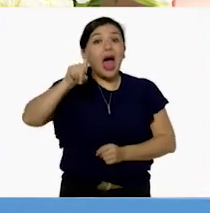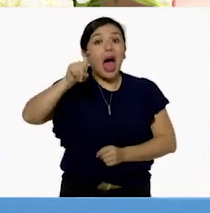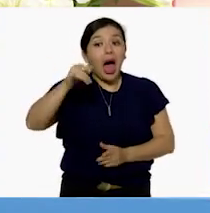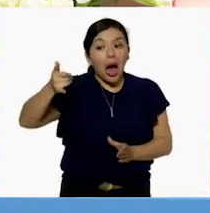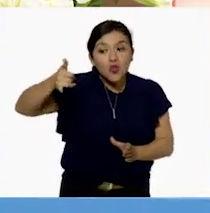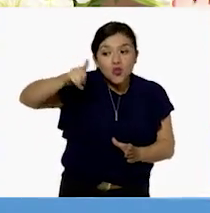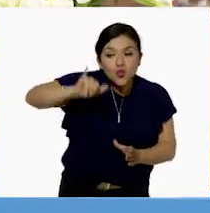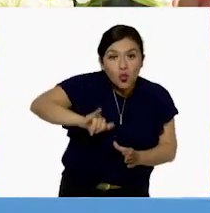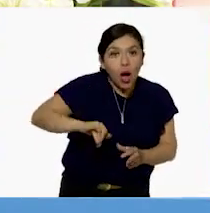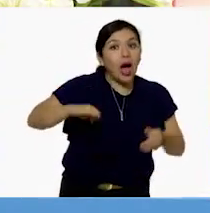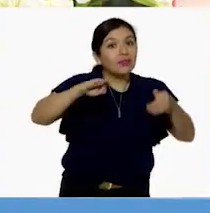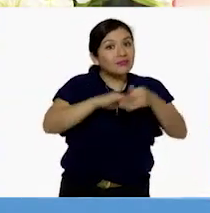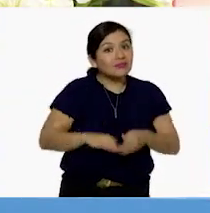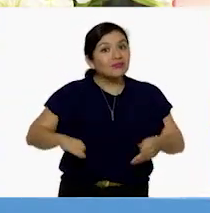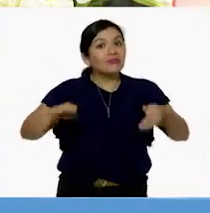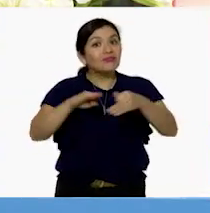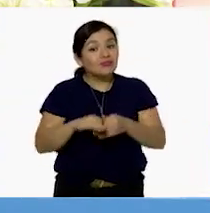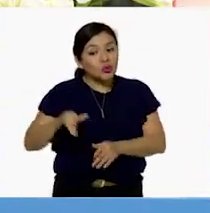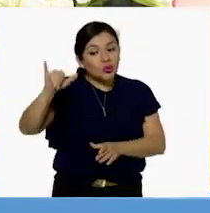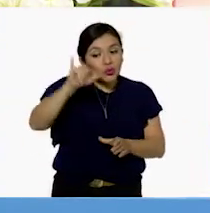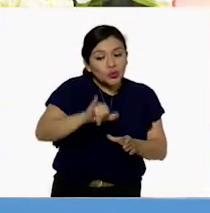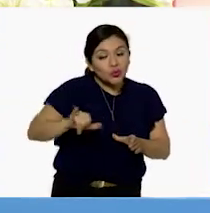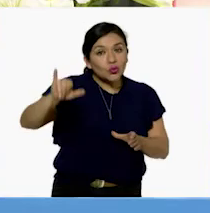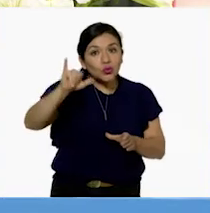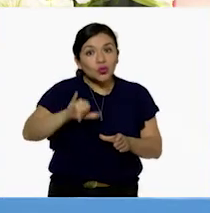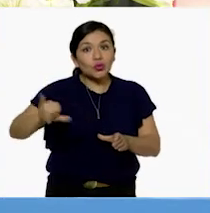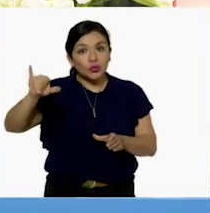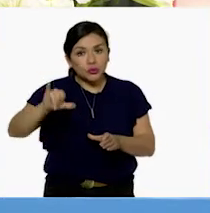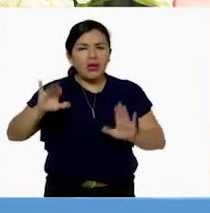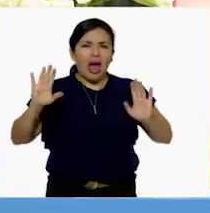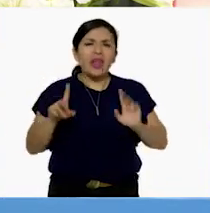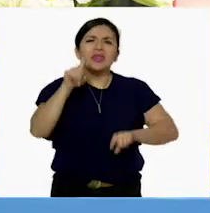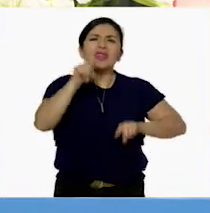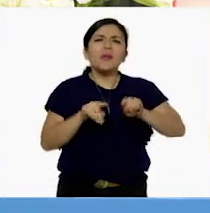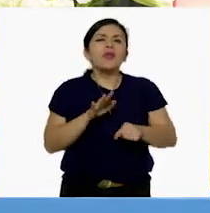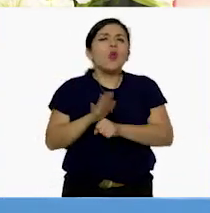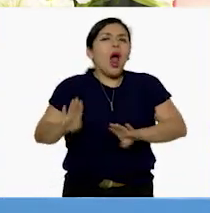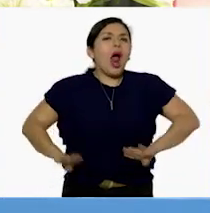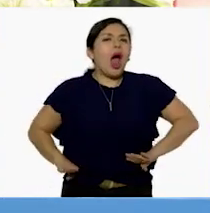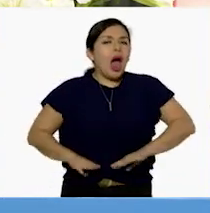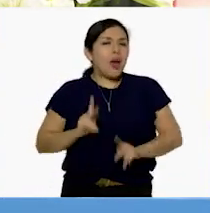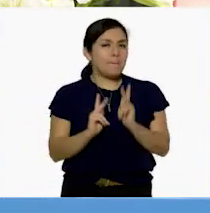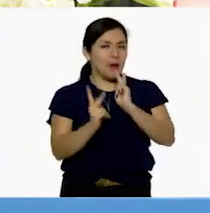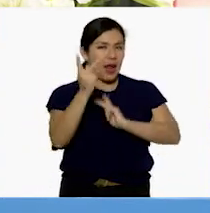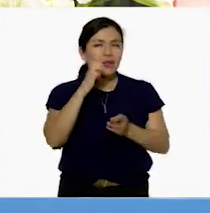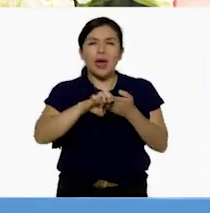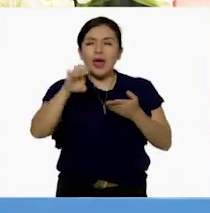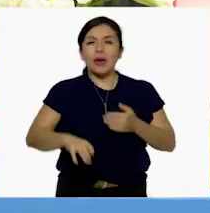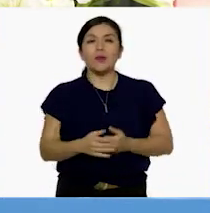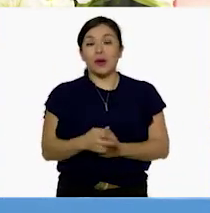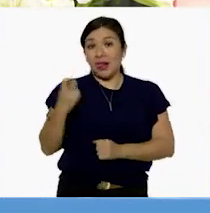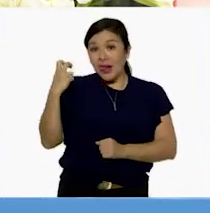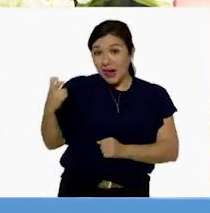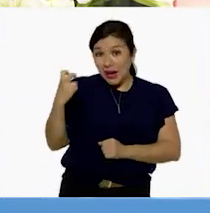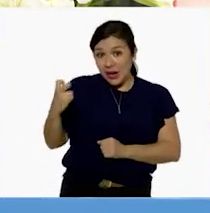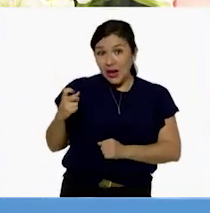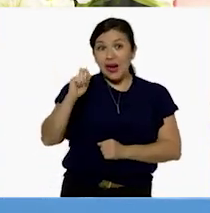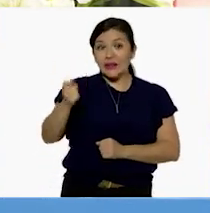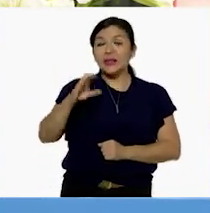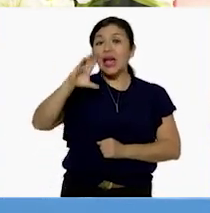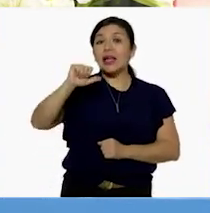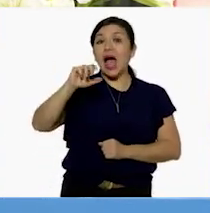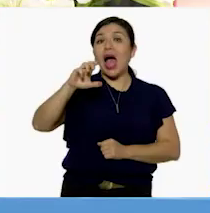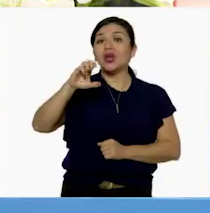que estarla regando constantemente. Depende también del tipo de planta que estemos hablando. Por ejemplo, la que tengo aquí es un